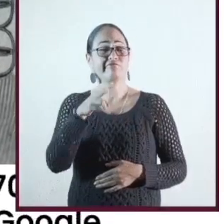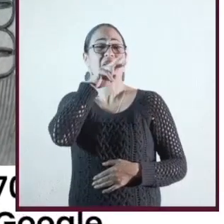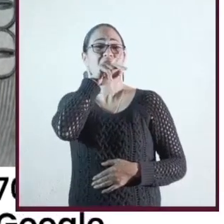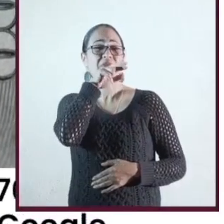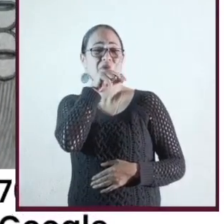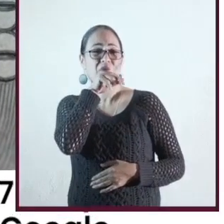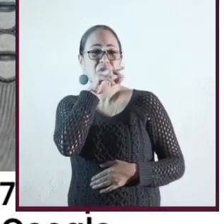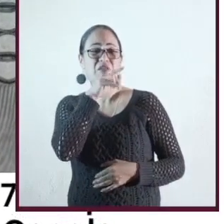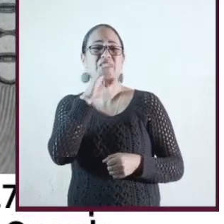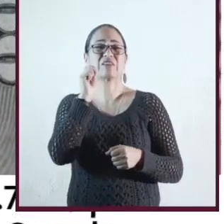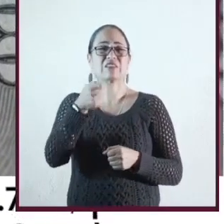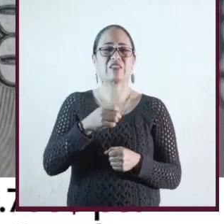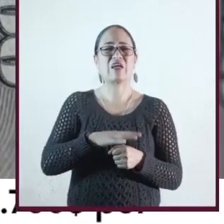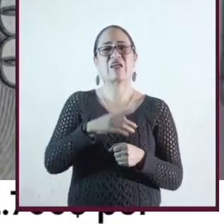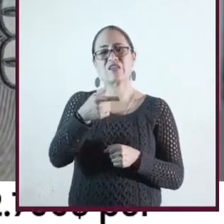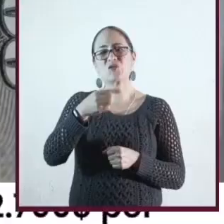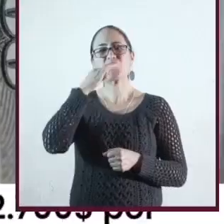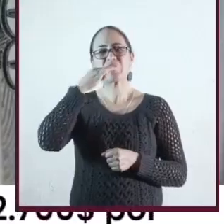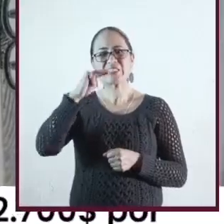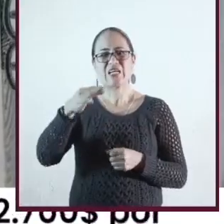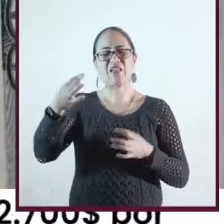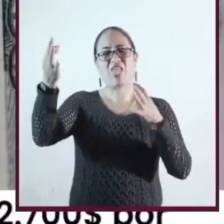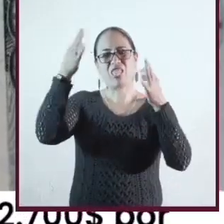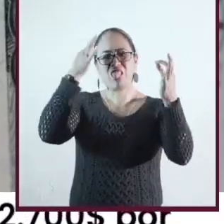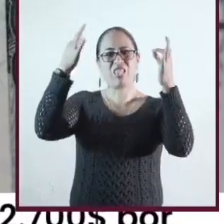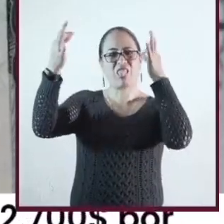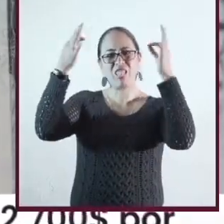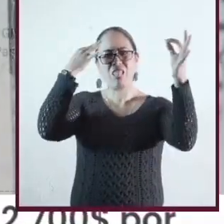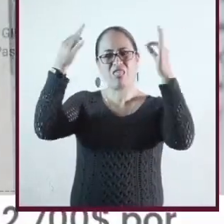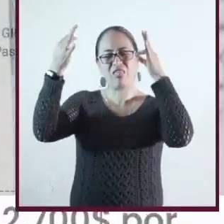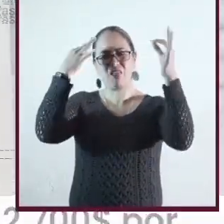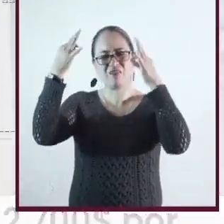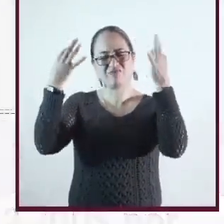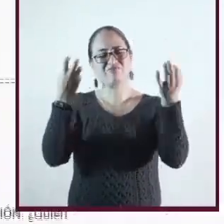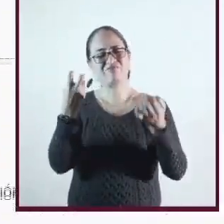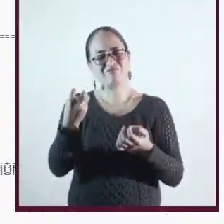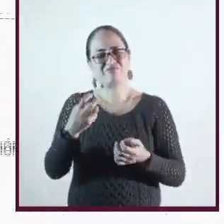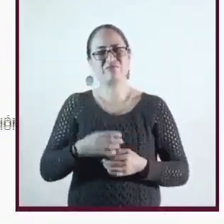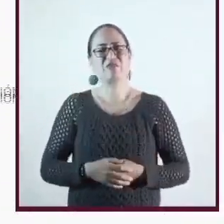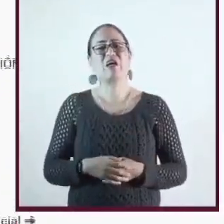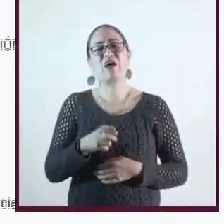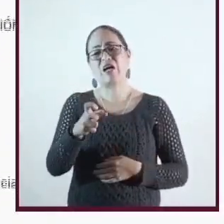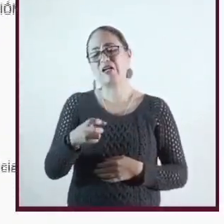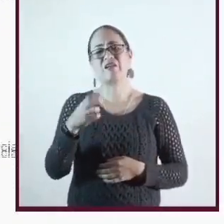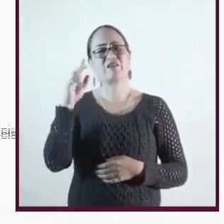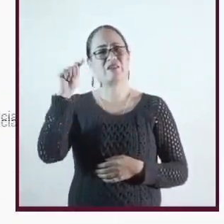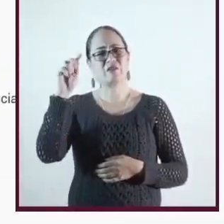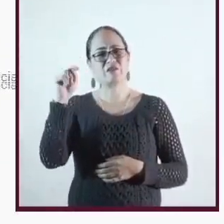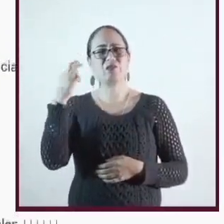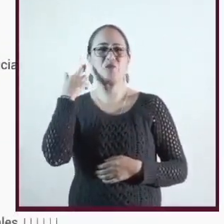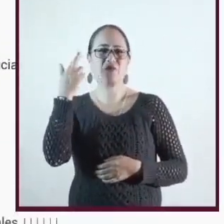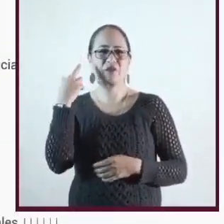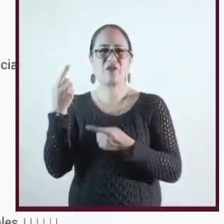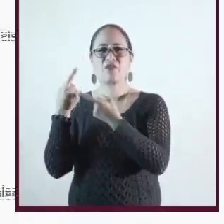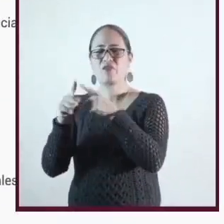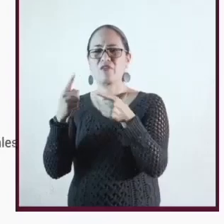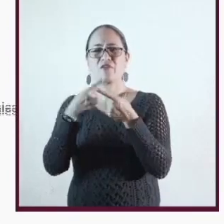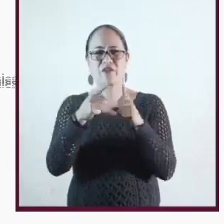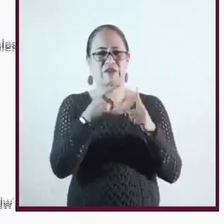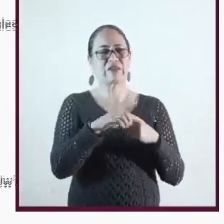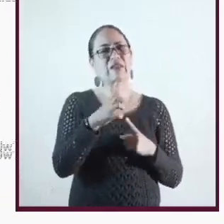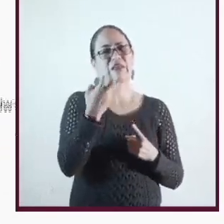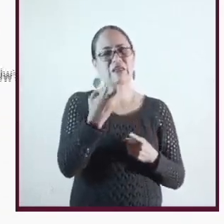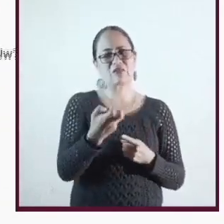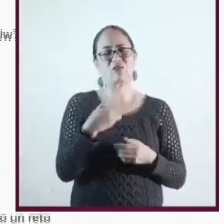Lo preocupante es lo invasivo que pueden llegar a ser estos mensajes. Como hemos revisado, en todo uso de medios de comunicación